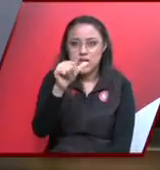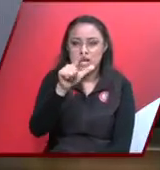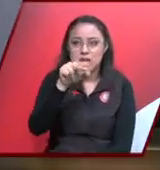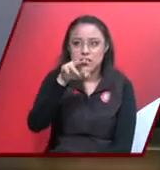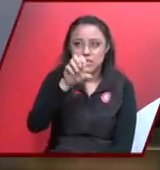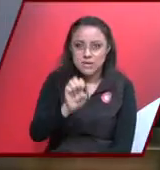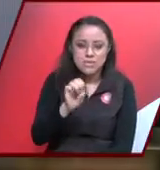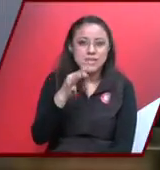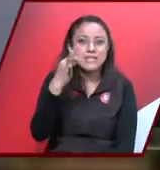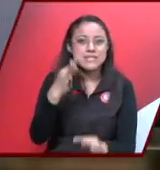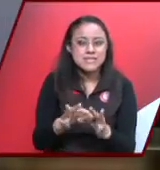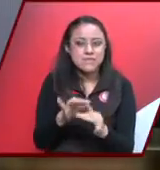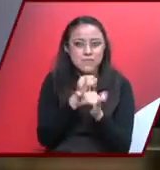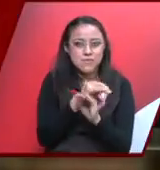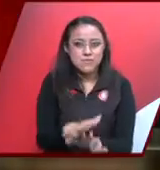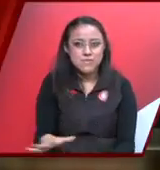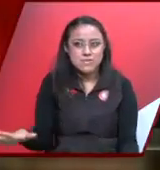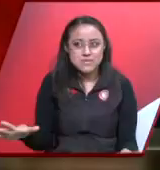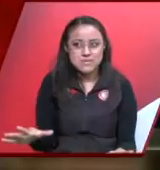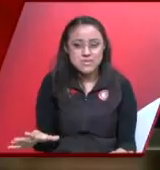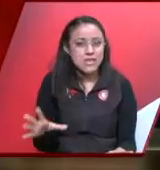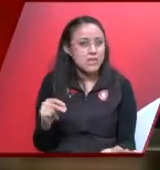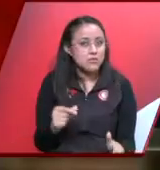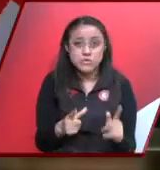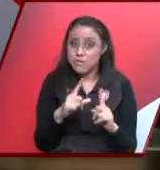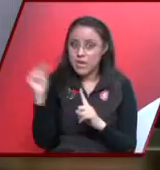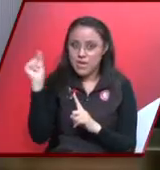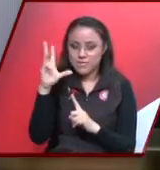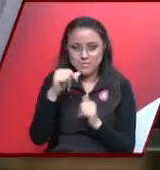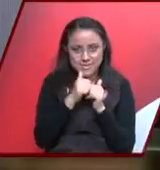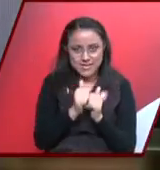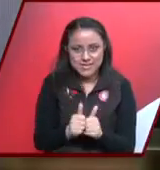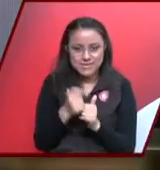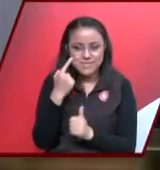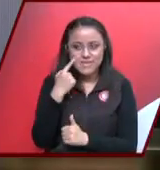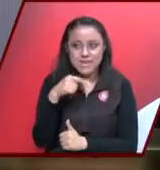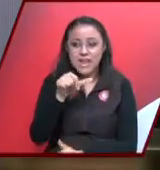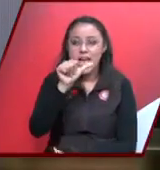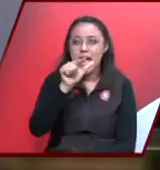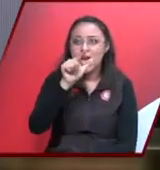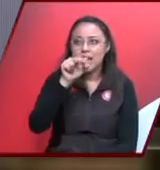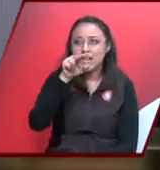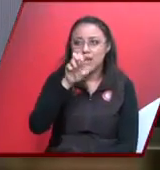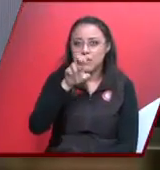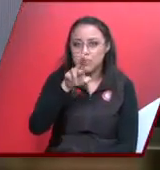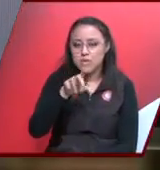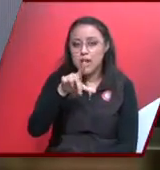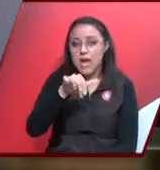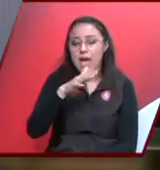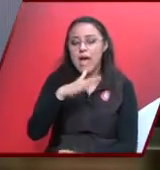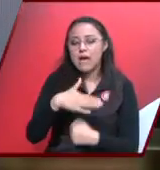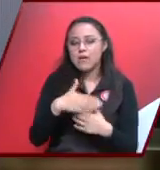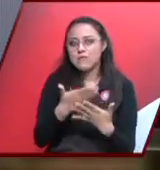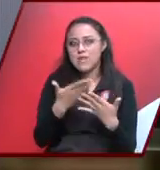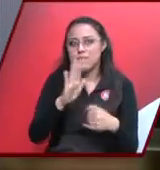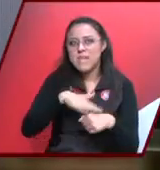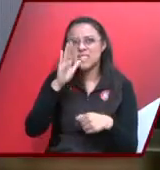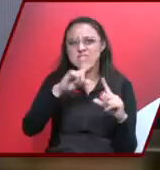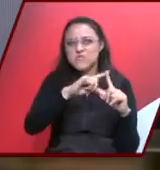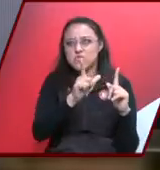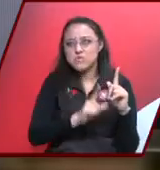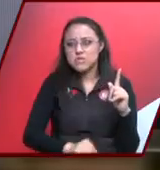Aline ya está lista con la información. Y no se despegue, ¿eh? Ya viene Aline Urbiola, ahora más. ¿Más